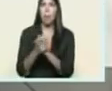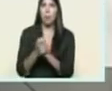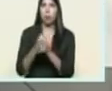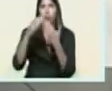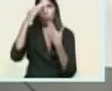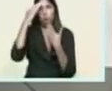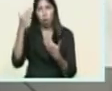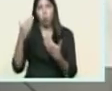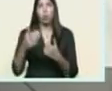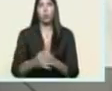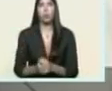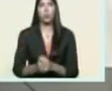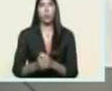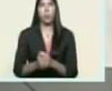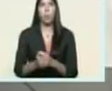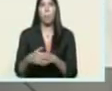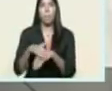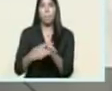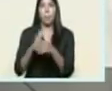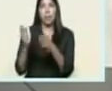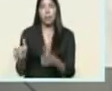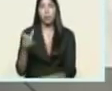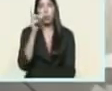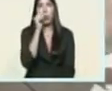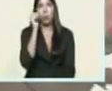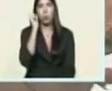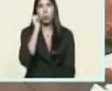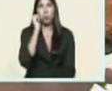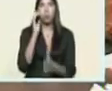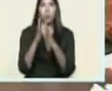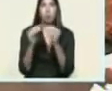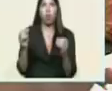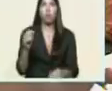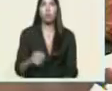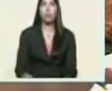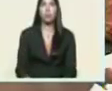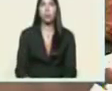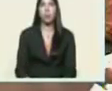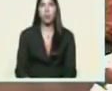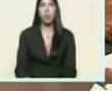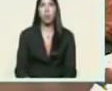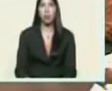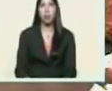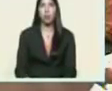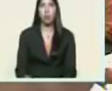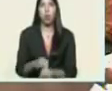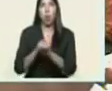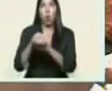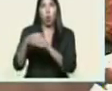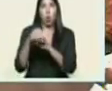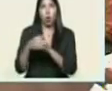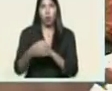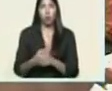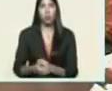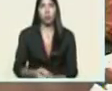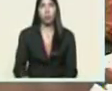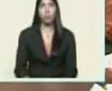Bueno, un saludo ministro, ministras, camarada Jorge Rodríguez. Saludo muy especial de